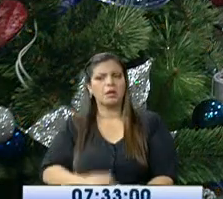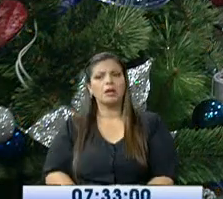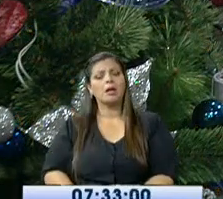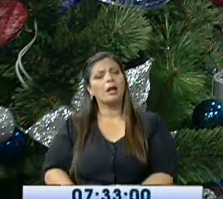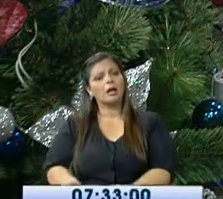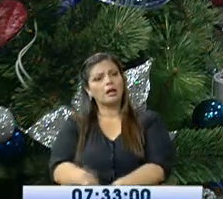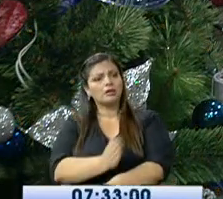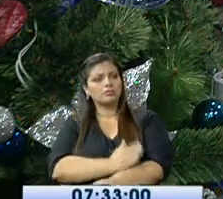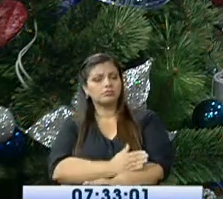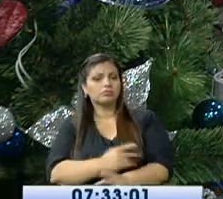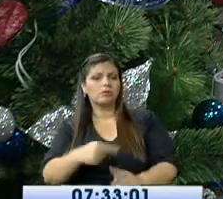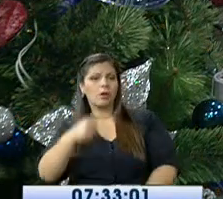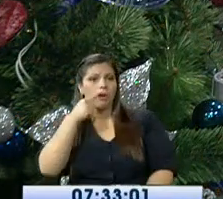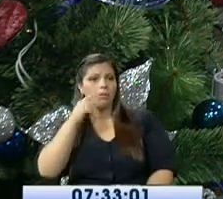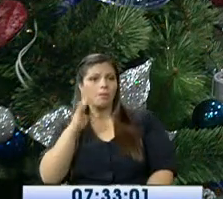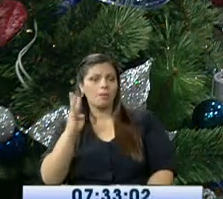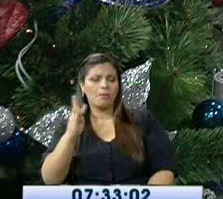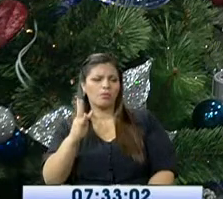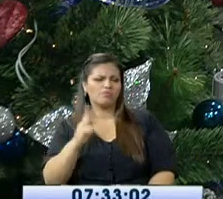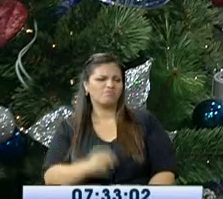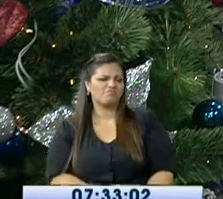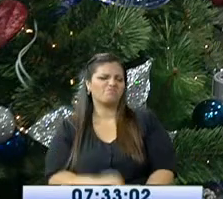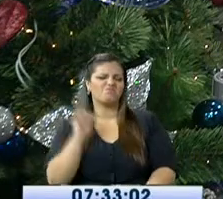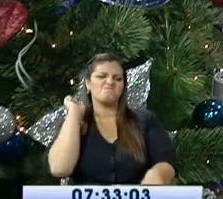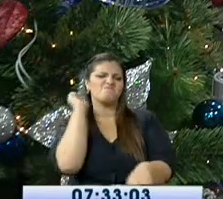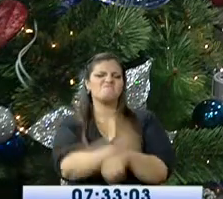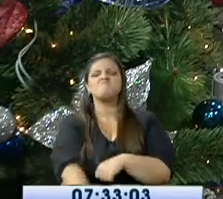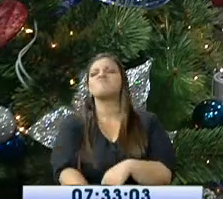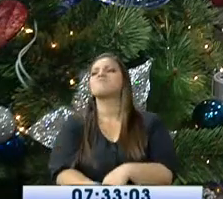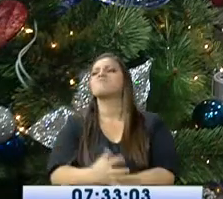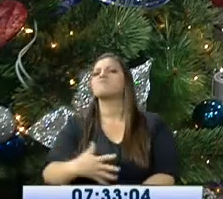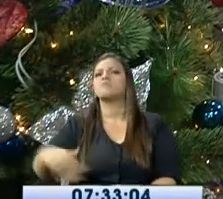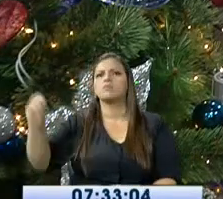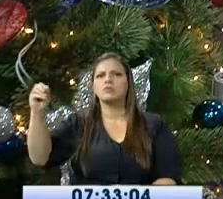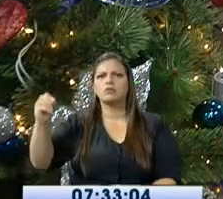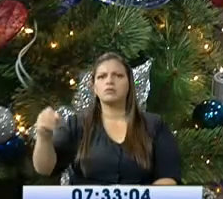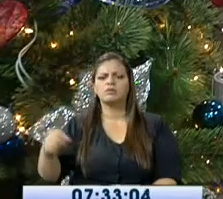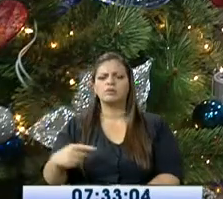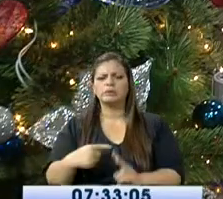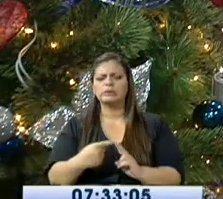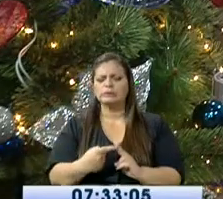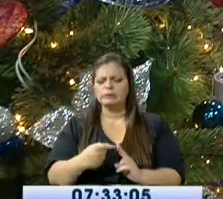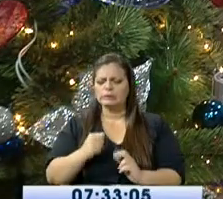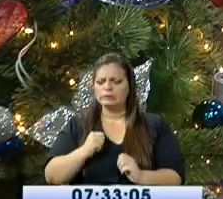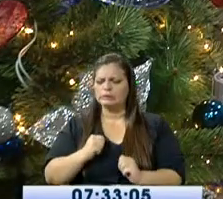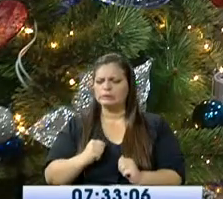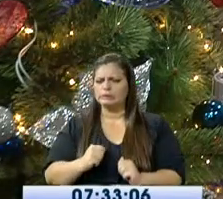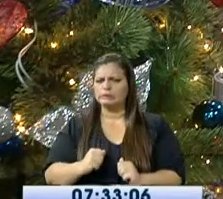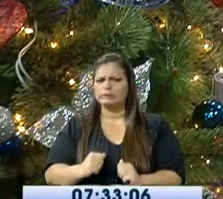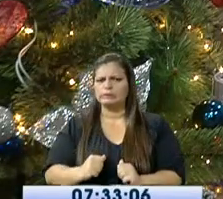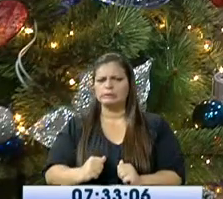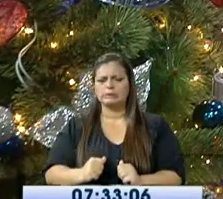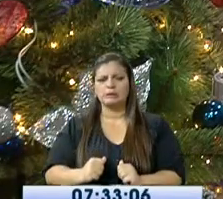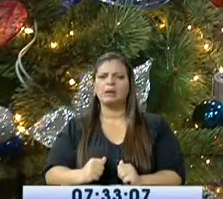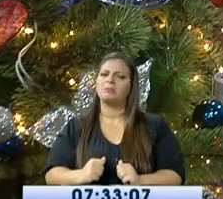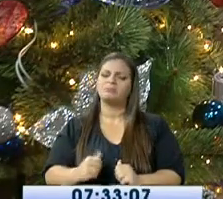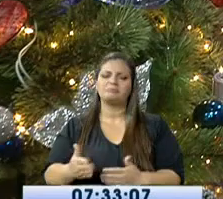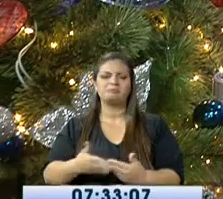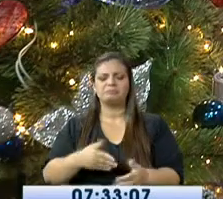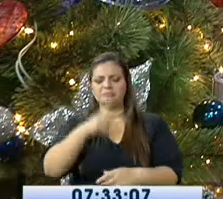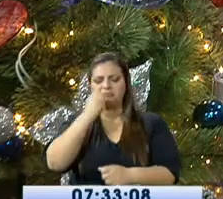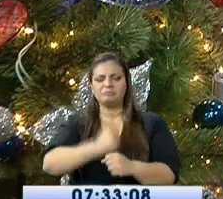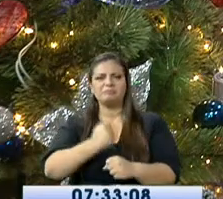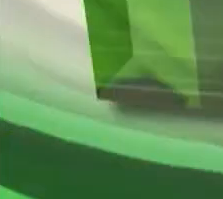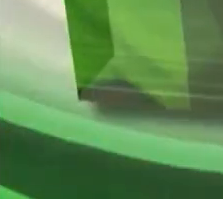hace 2 años, sumado a la difícil situación económica, hoy trastocan su Navidad.